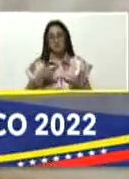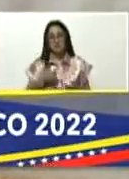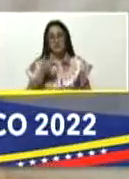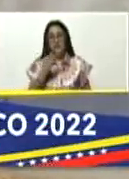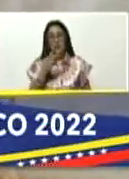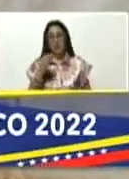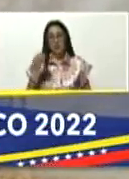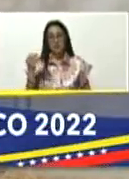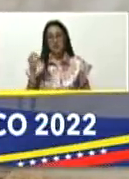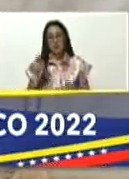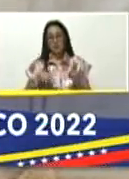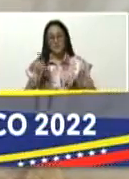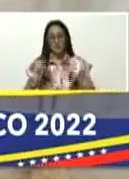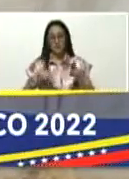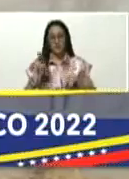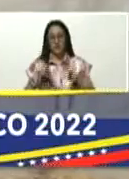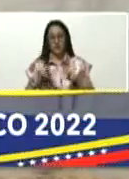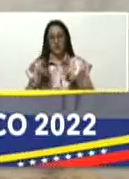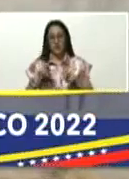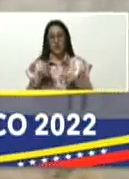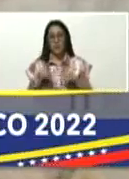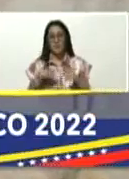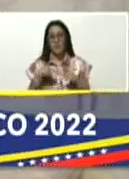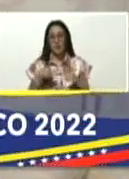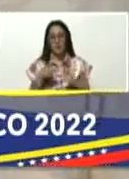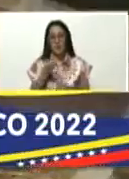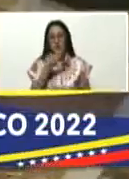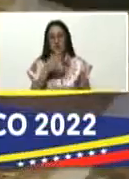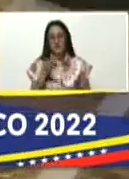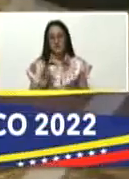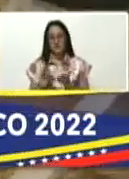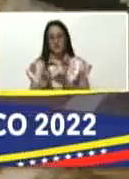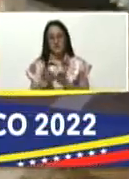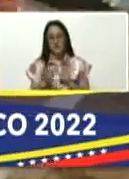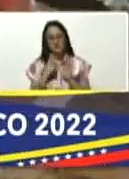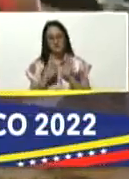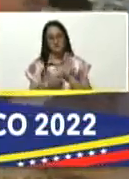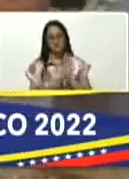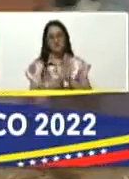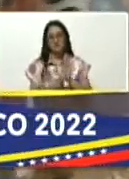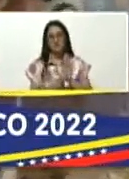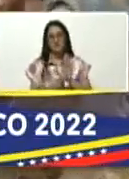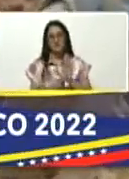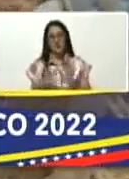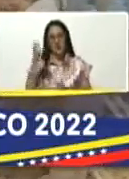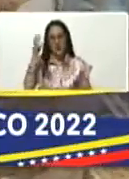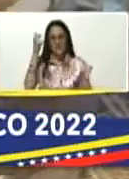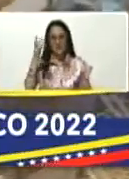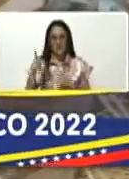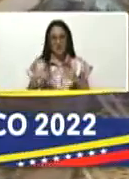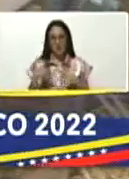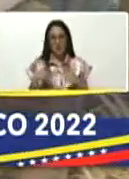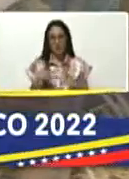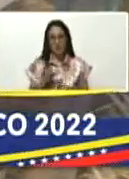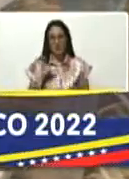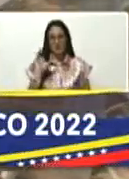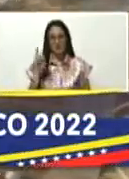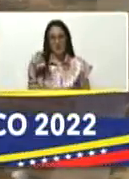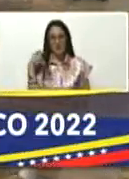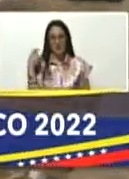400 expositores de productos, bienes y servicios, demostrando así la capacidad productiva de nuestro estado